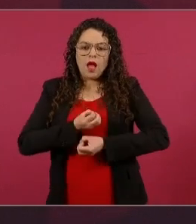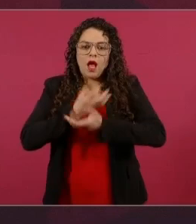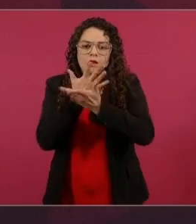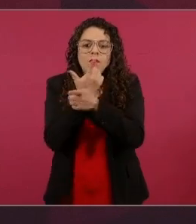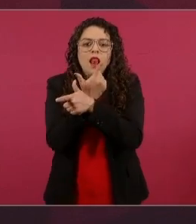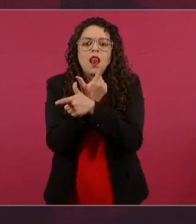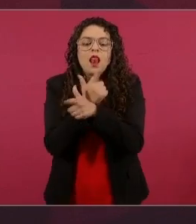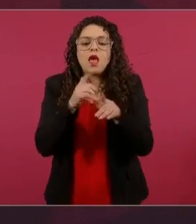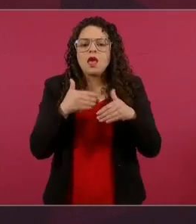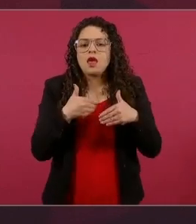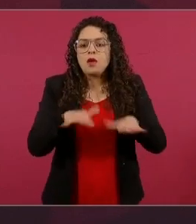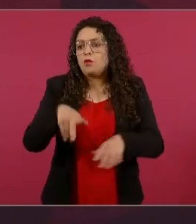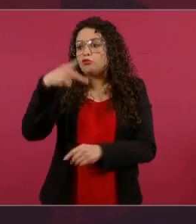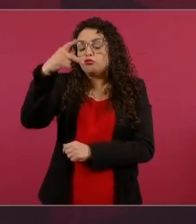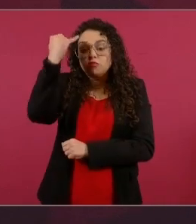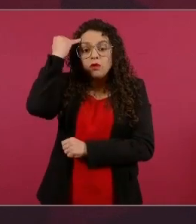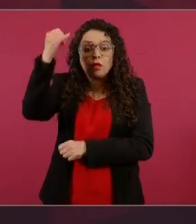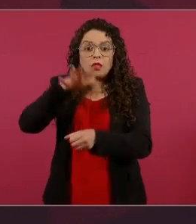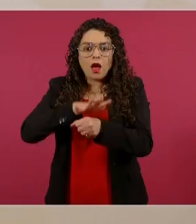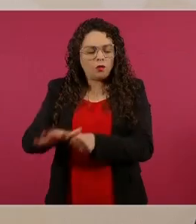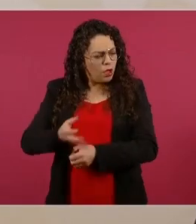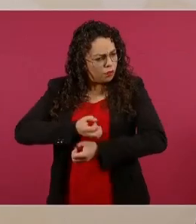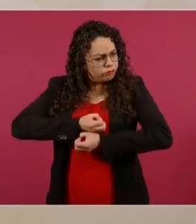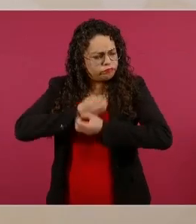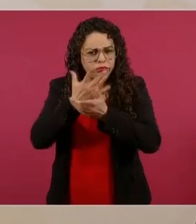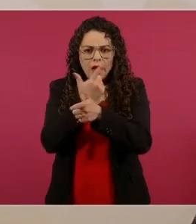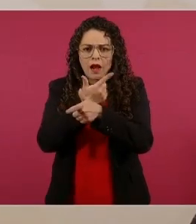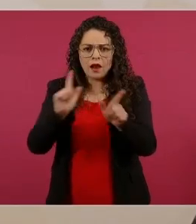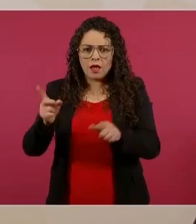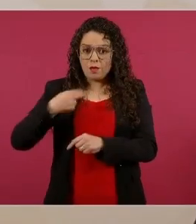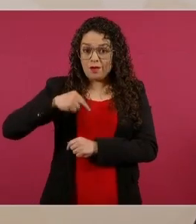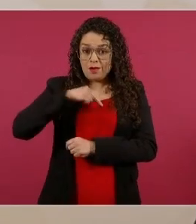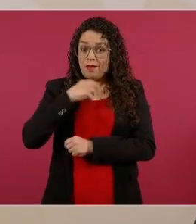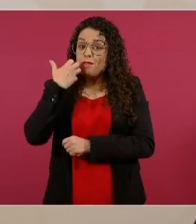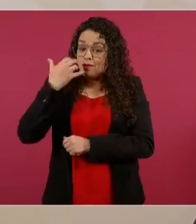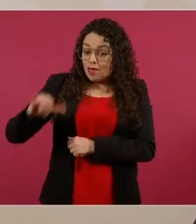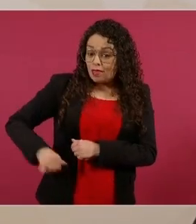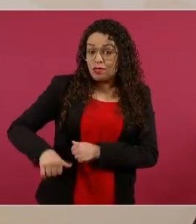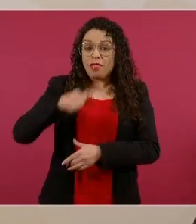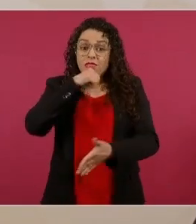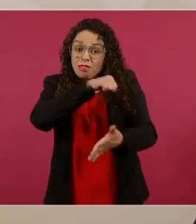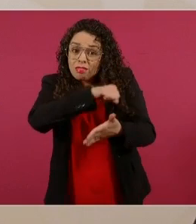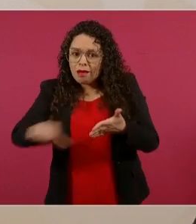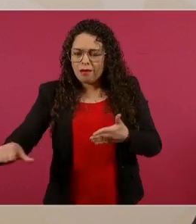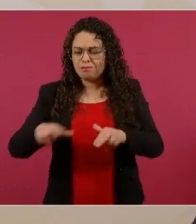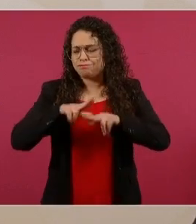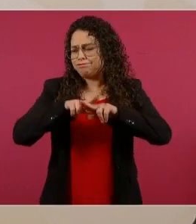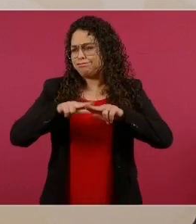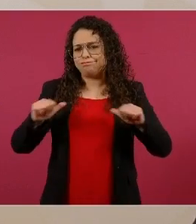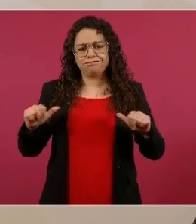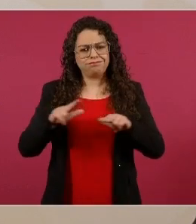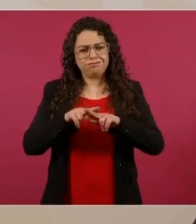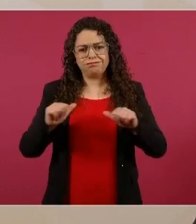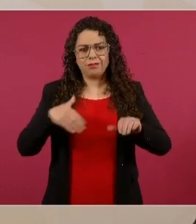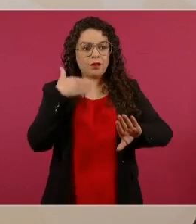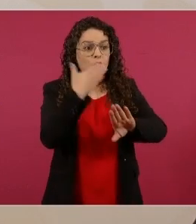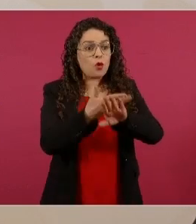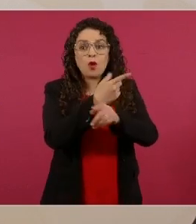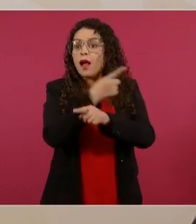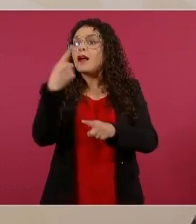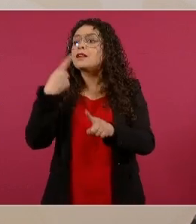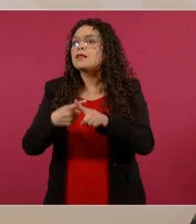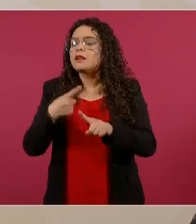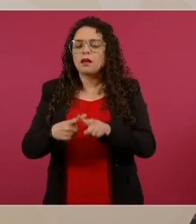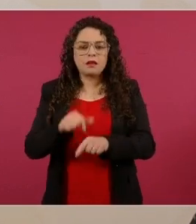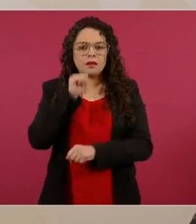manifestación de las ideas no hay censura con nadie